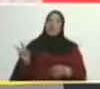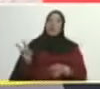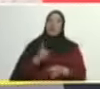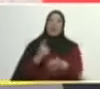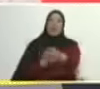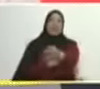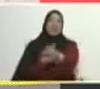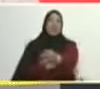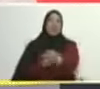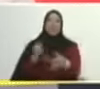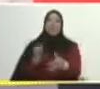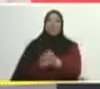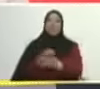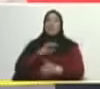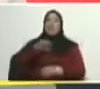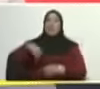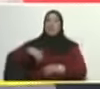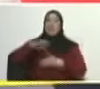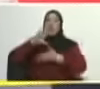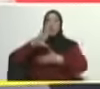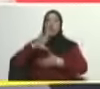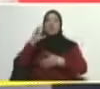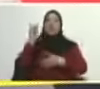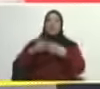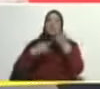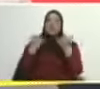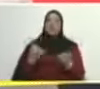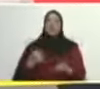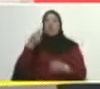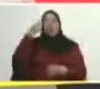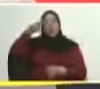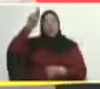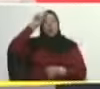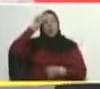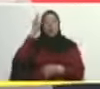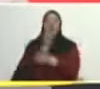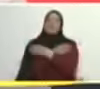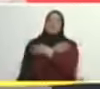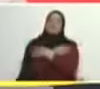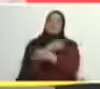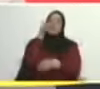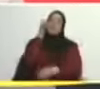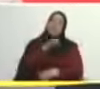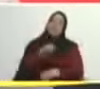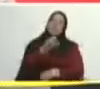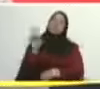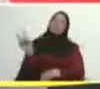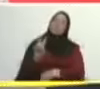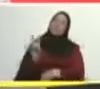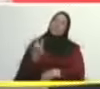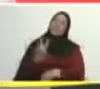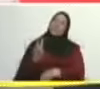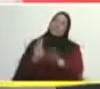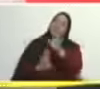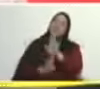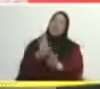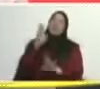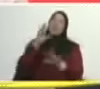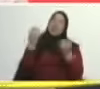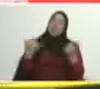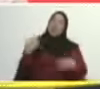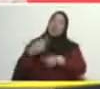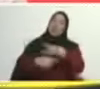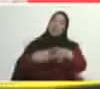América, en nombre del pueblo, partido y gobierno cubanos, felicito al pueblo venezolano por el desarrollo del nuevo